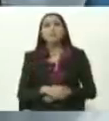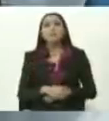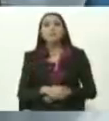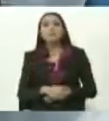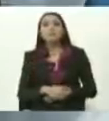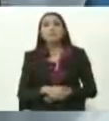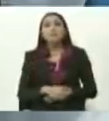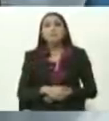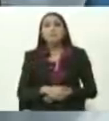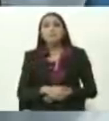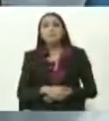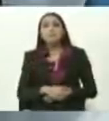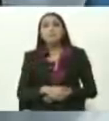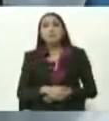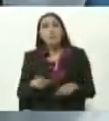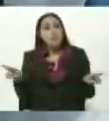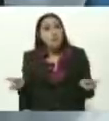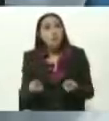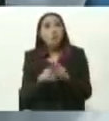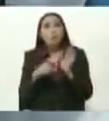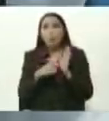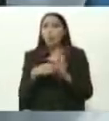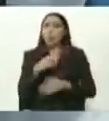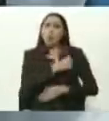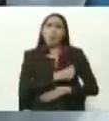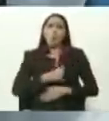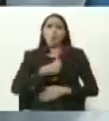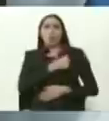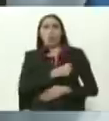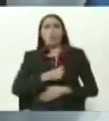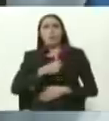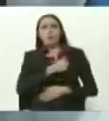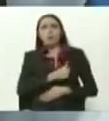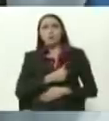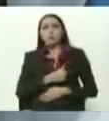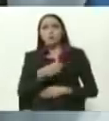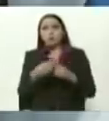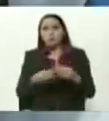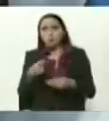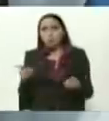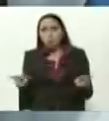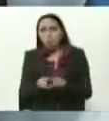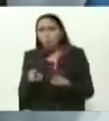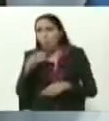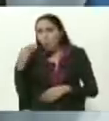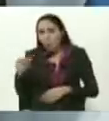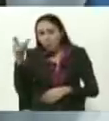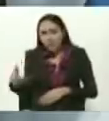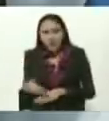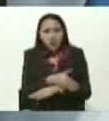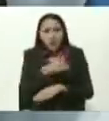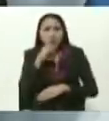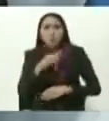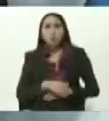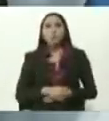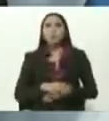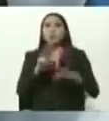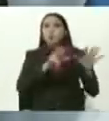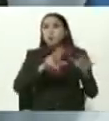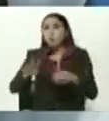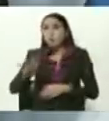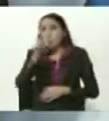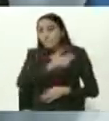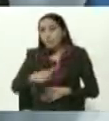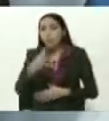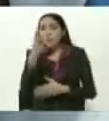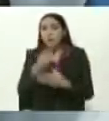lesiones oculares similares a las que lamentablemente padeció Rufo Chacón. 84 personas desaparecidas,